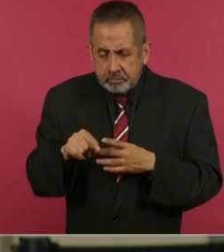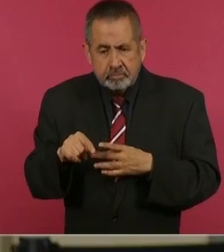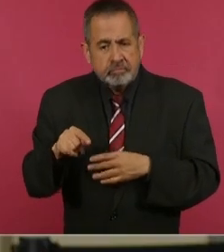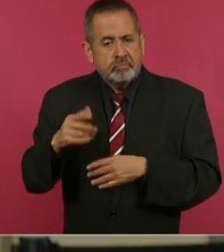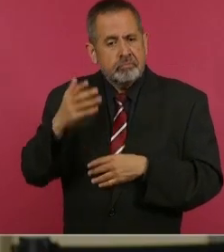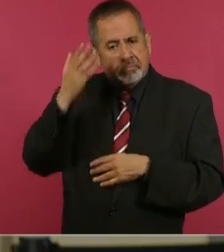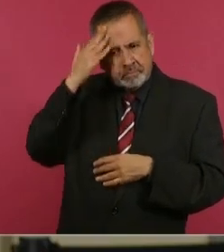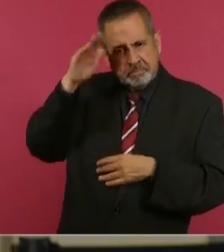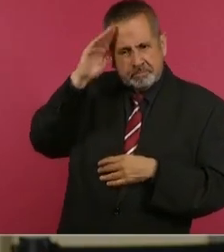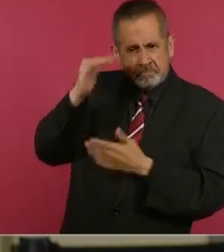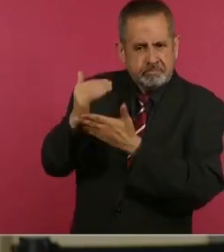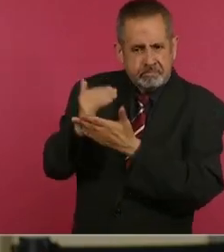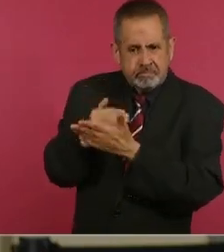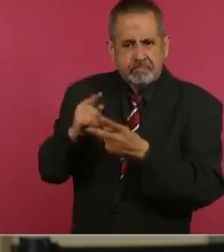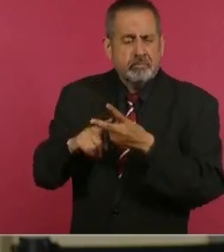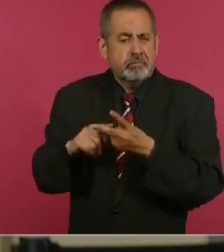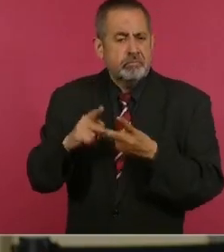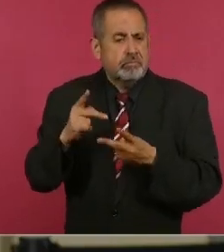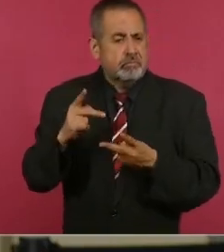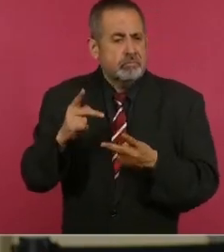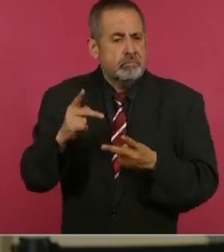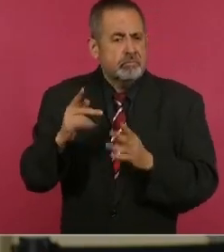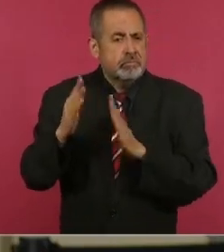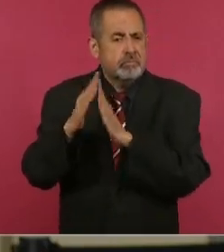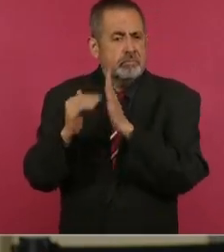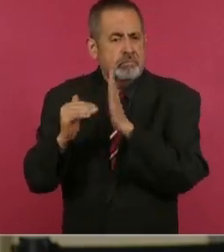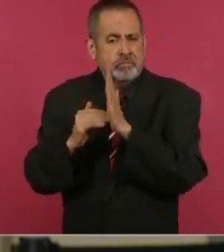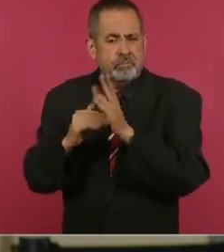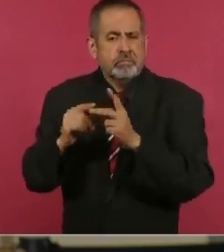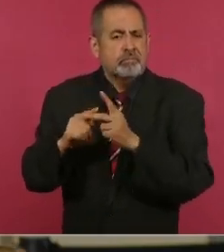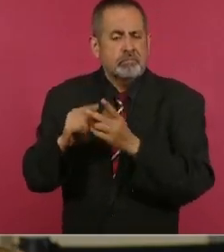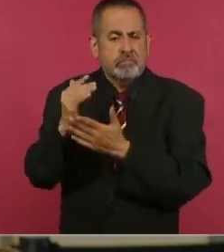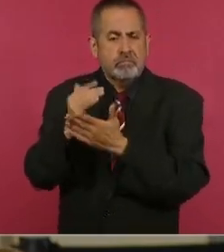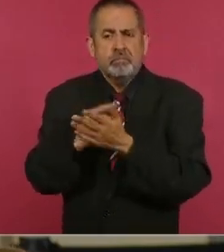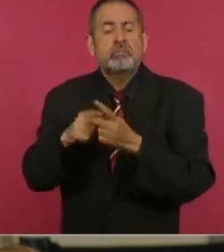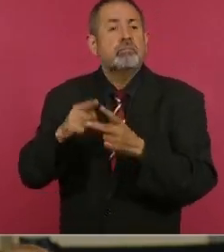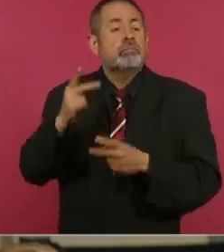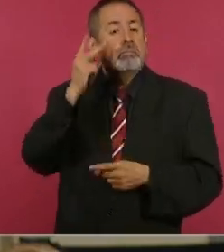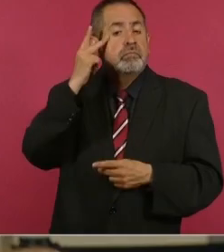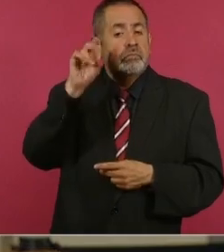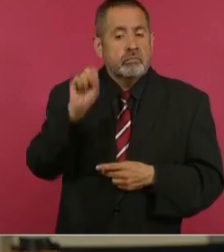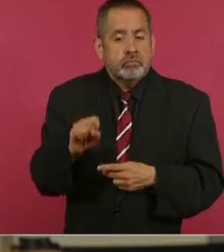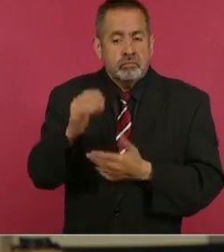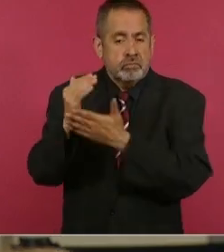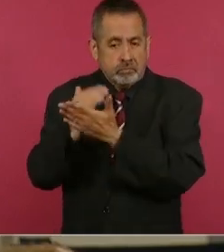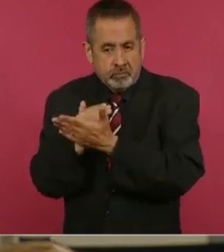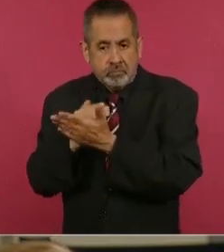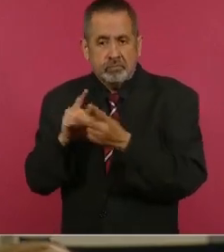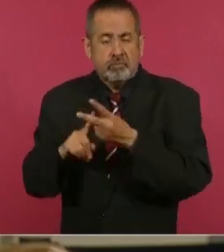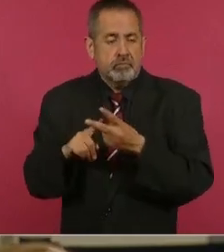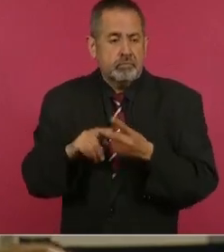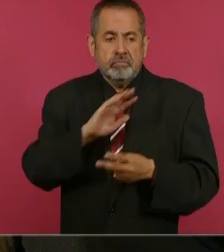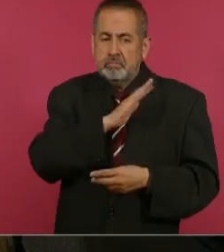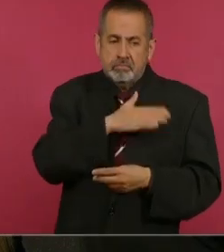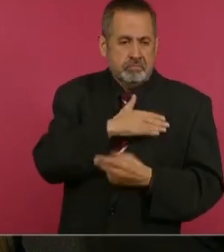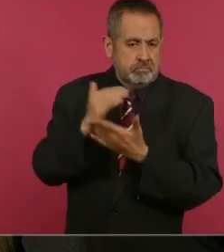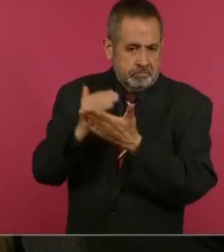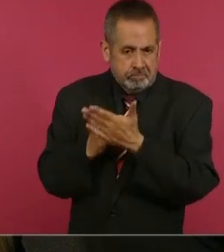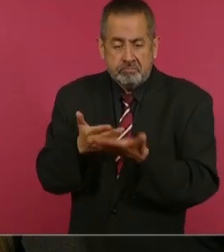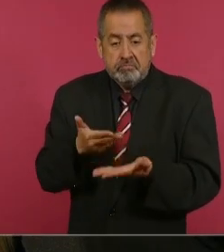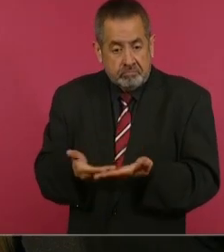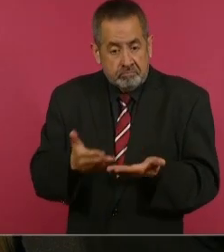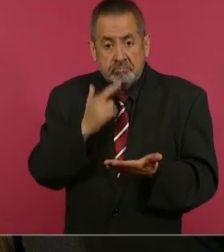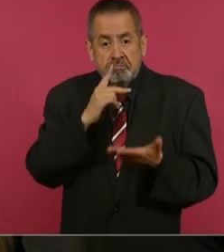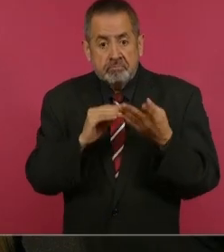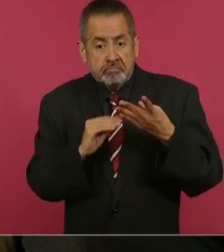de Australia y a la economía de Corea del Sur. El año pasado rebasamos a España, como seguramente usted tomó nota, y se habla de que México